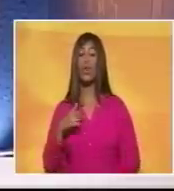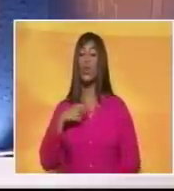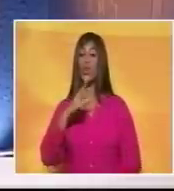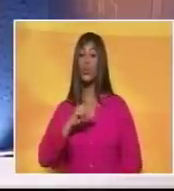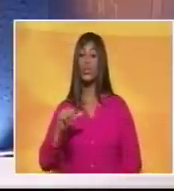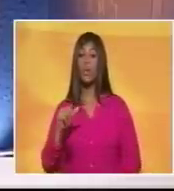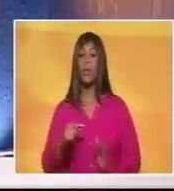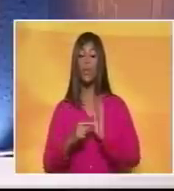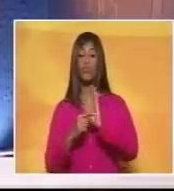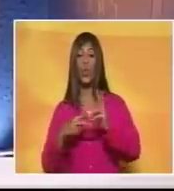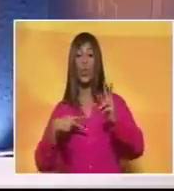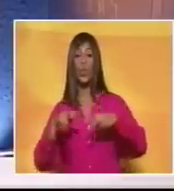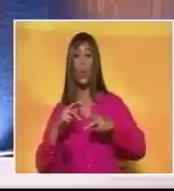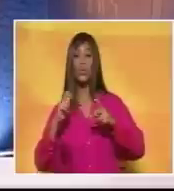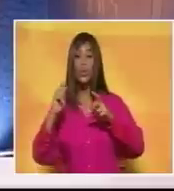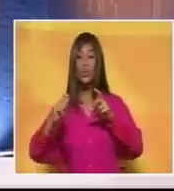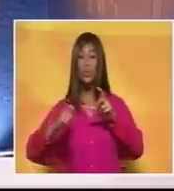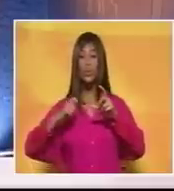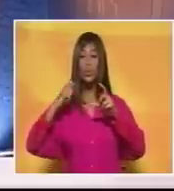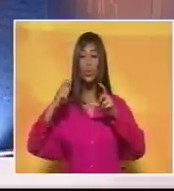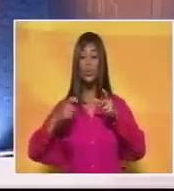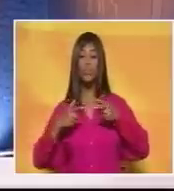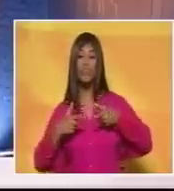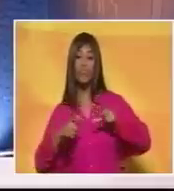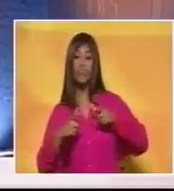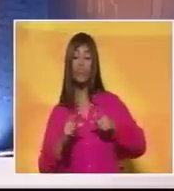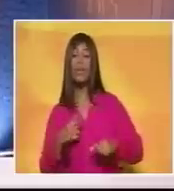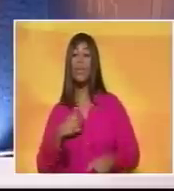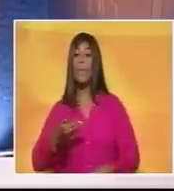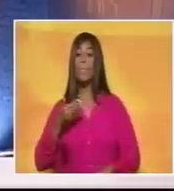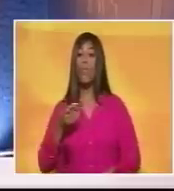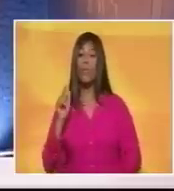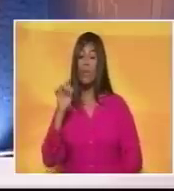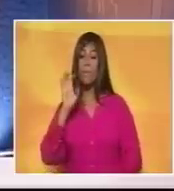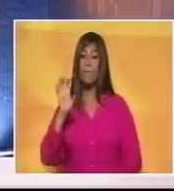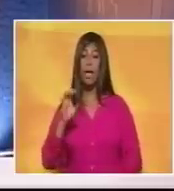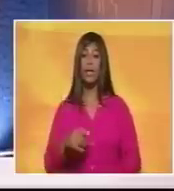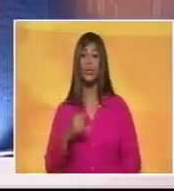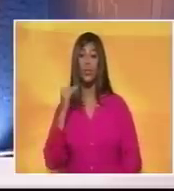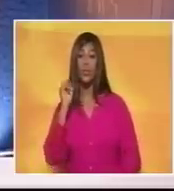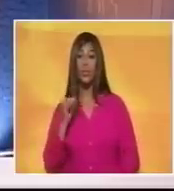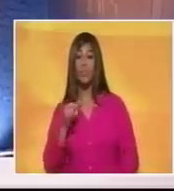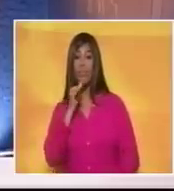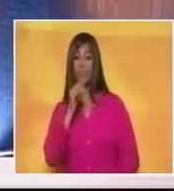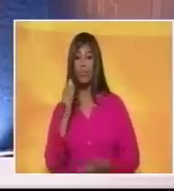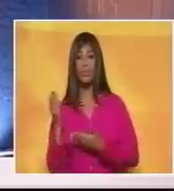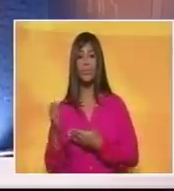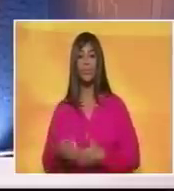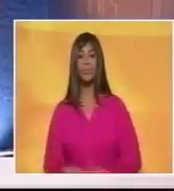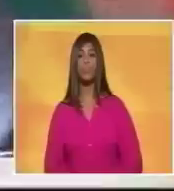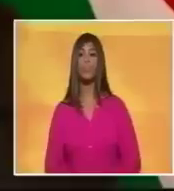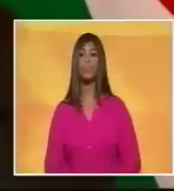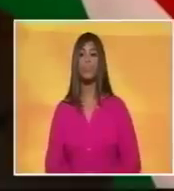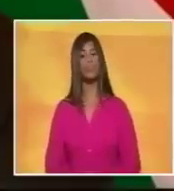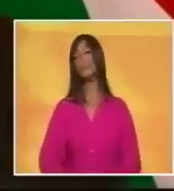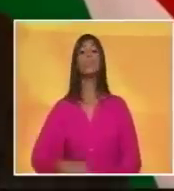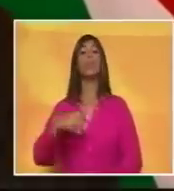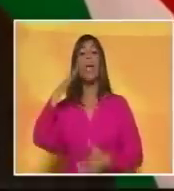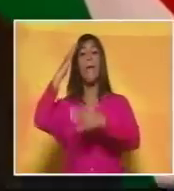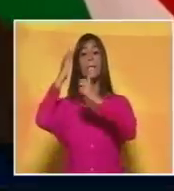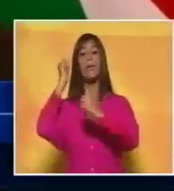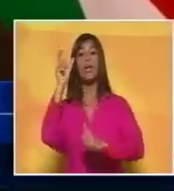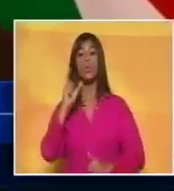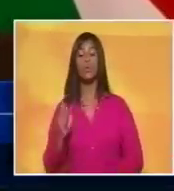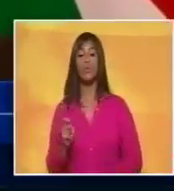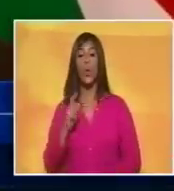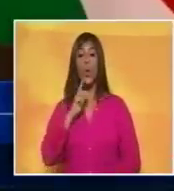semanas 12 de los films más importantes del séptimo arte de ese país. Sulimar Dudamel nos informa. El embajador